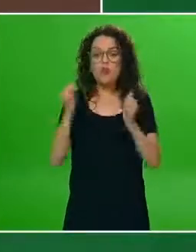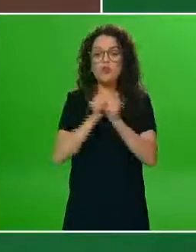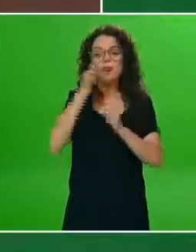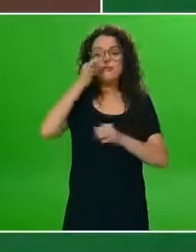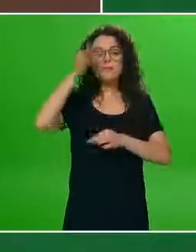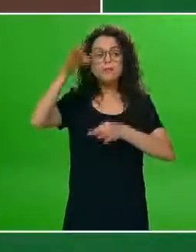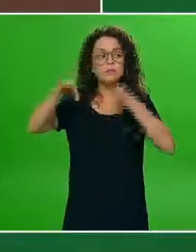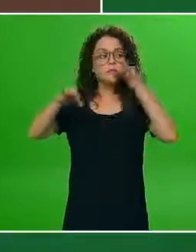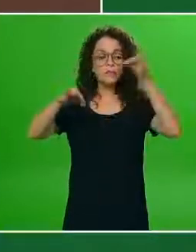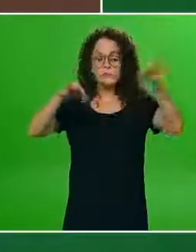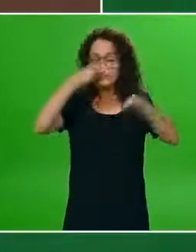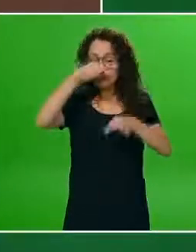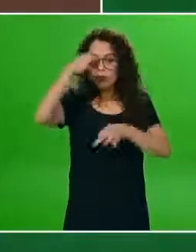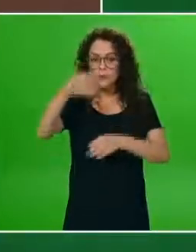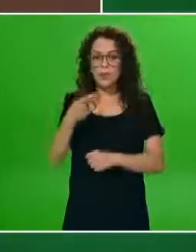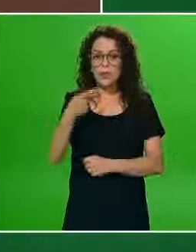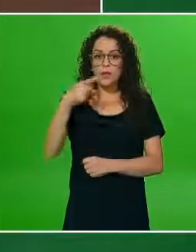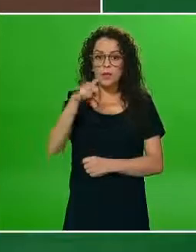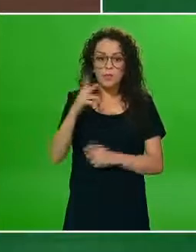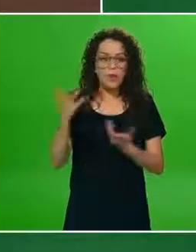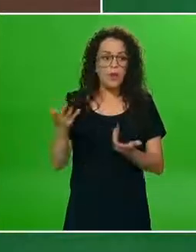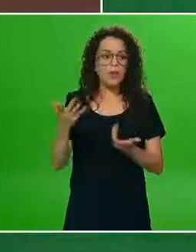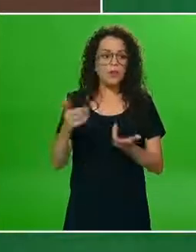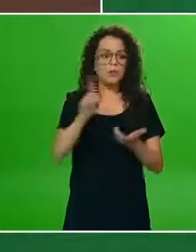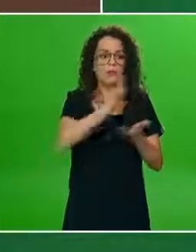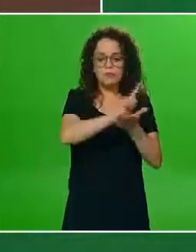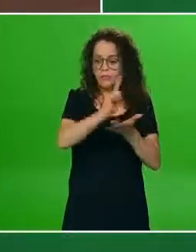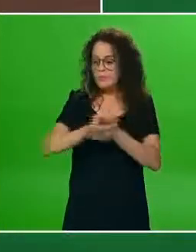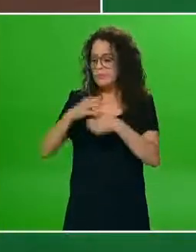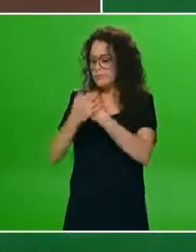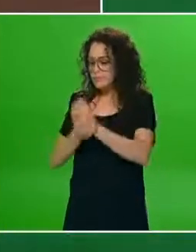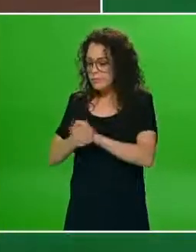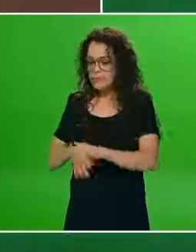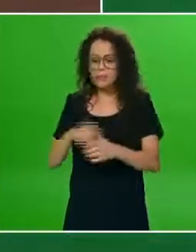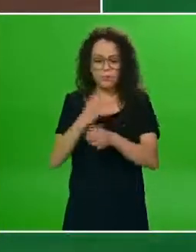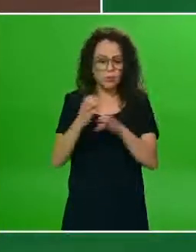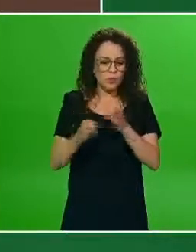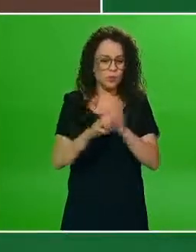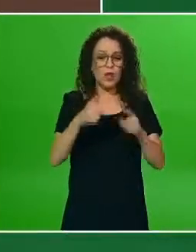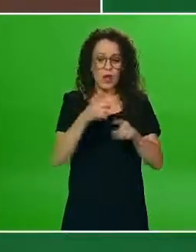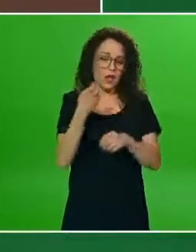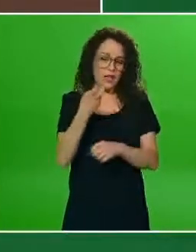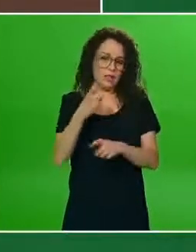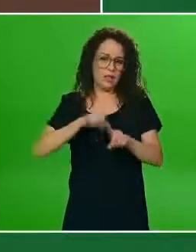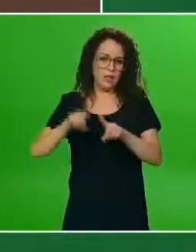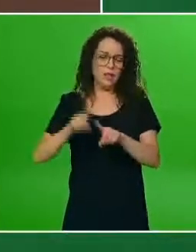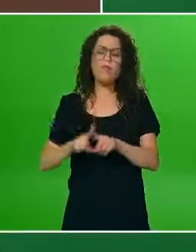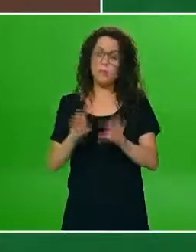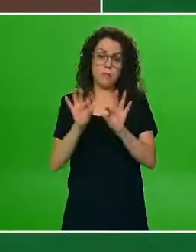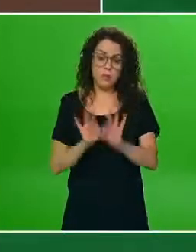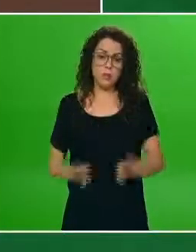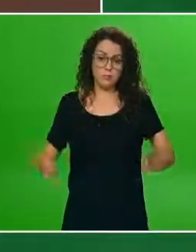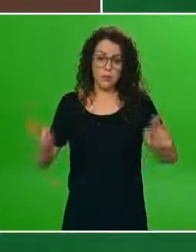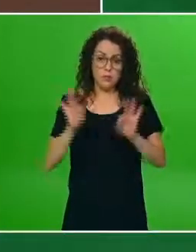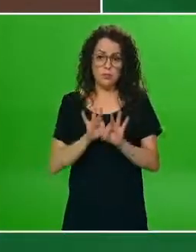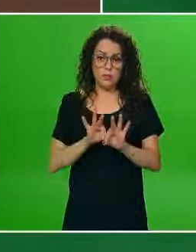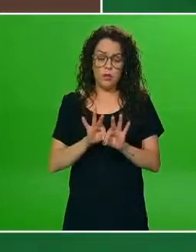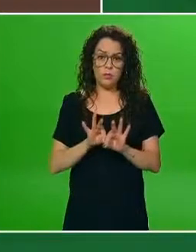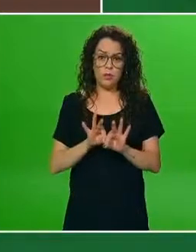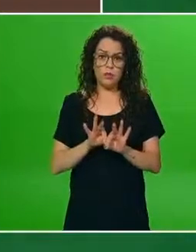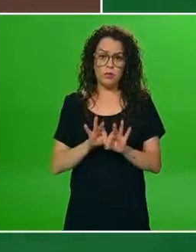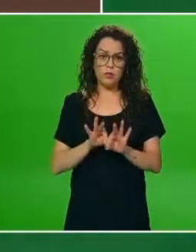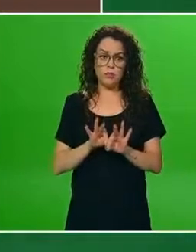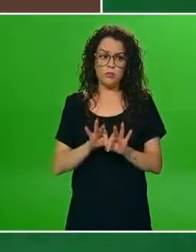estas medidas de objetos, fomites y lavado de manos sigue siendo muy importante, y por eso no están fuera de los